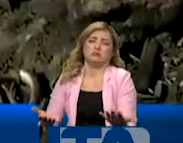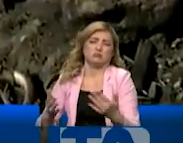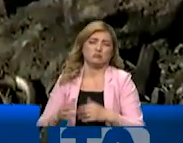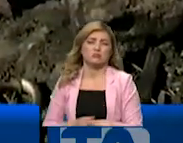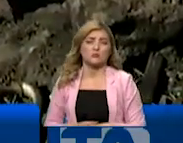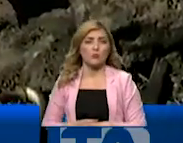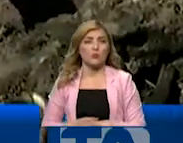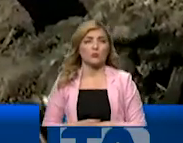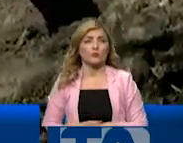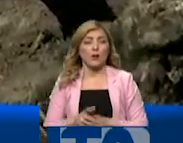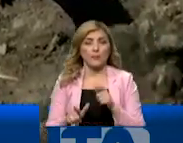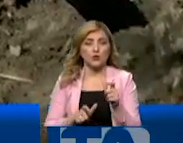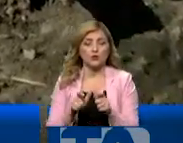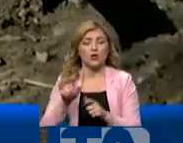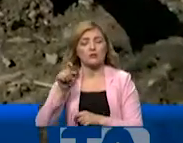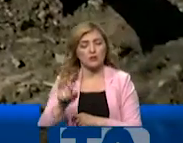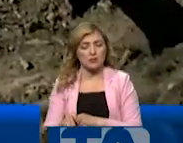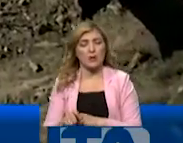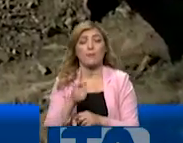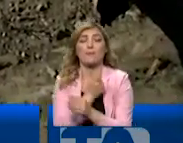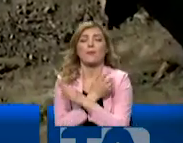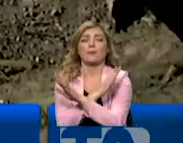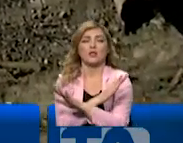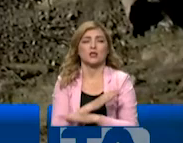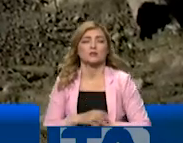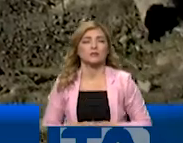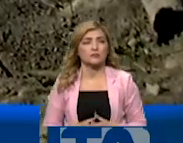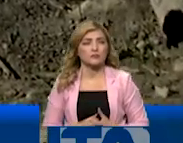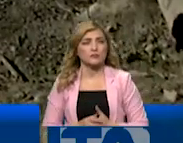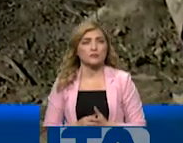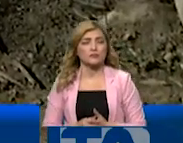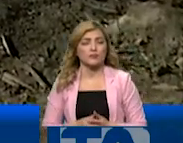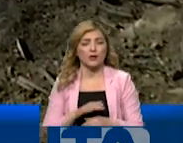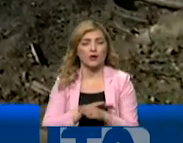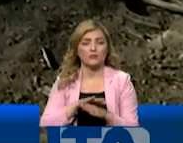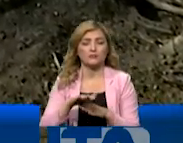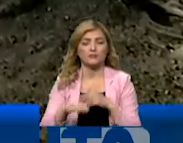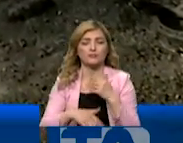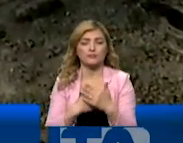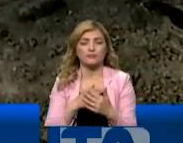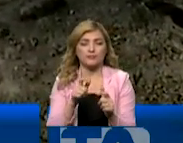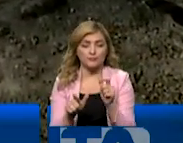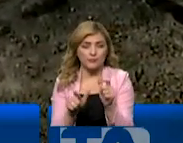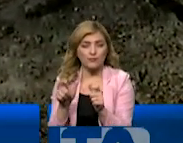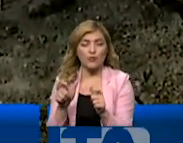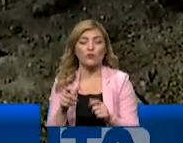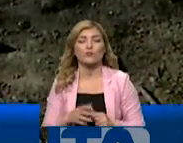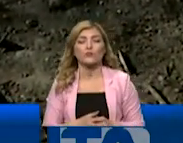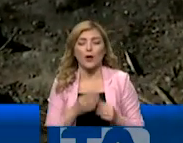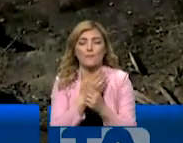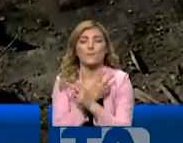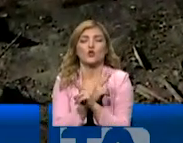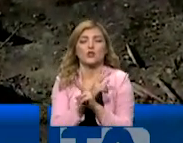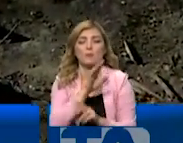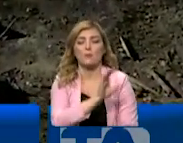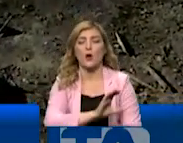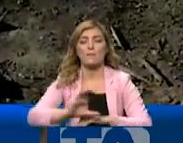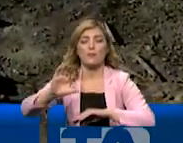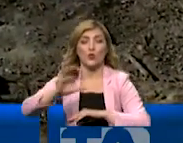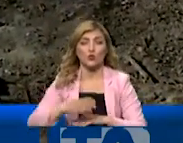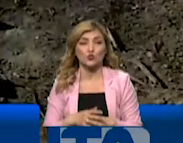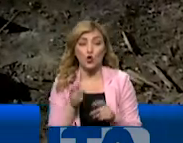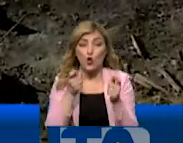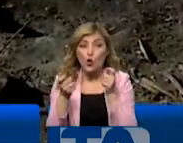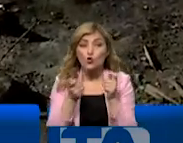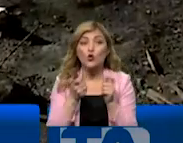nosotros como ciudadanos debemos prevenir y también hacer una invitación a todos para que protejamos los bosques y